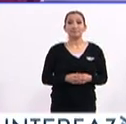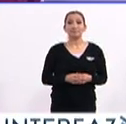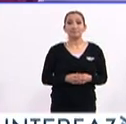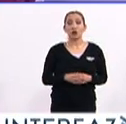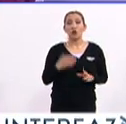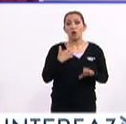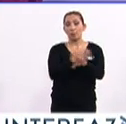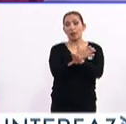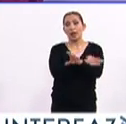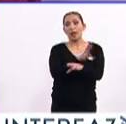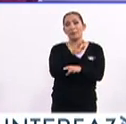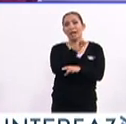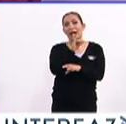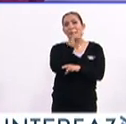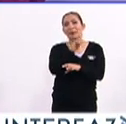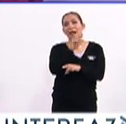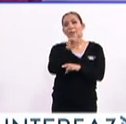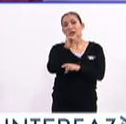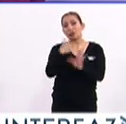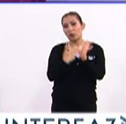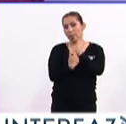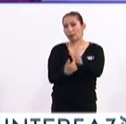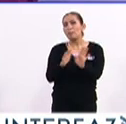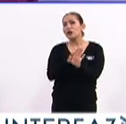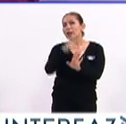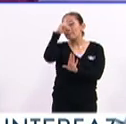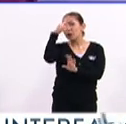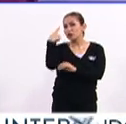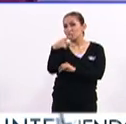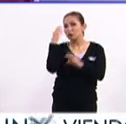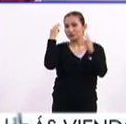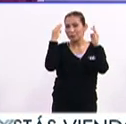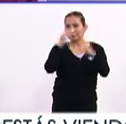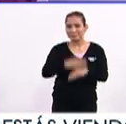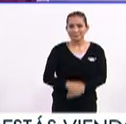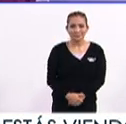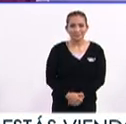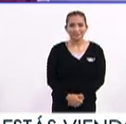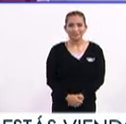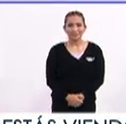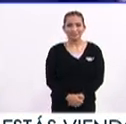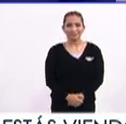con nuestro compañero Benjamín Aparicio, que nos muestra por qué México es tu museo.